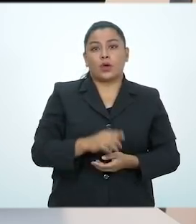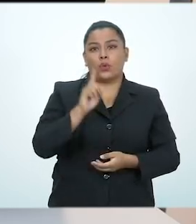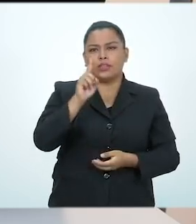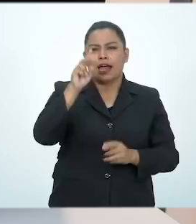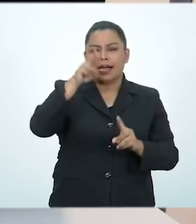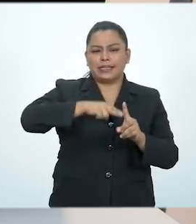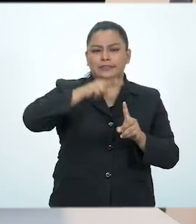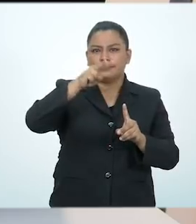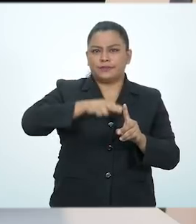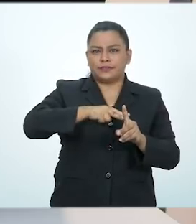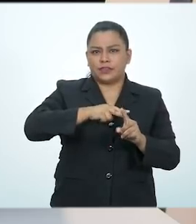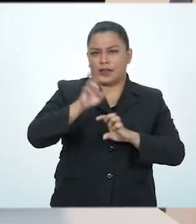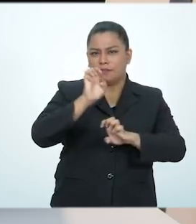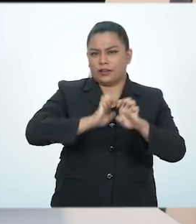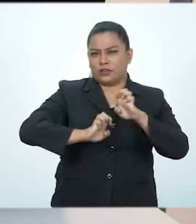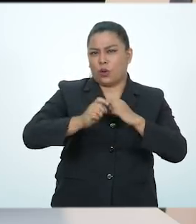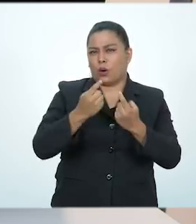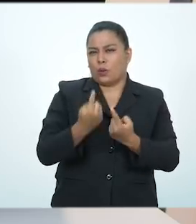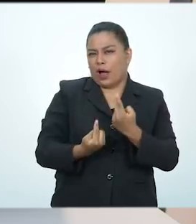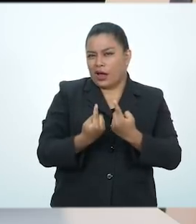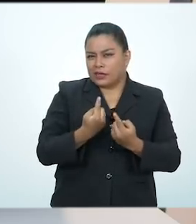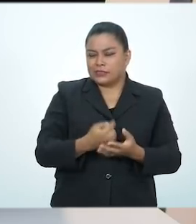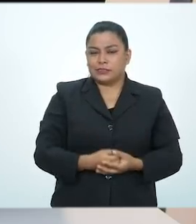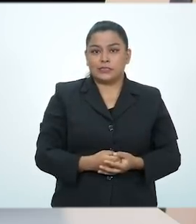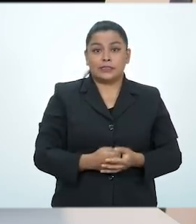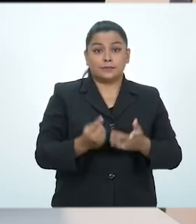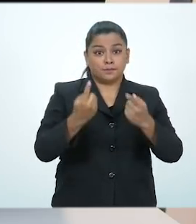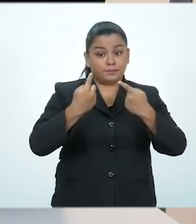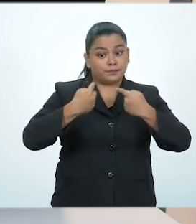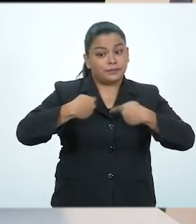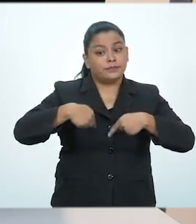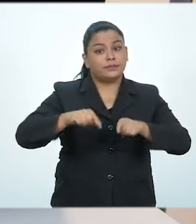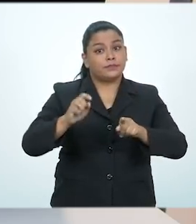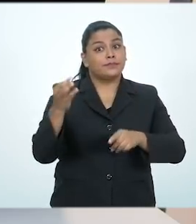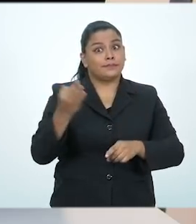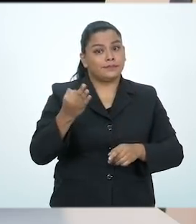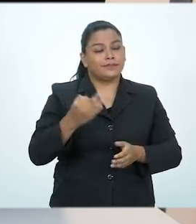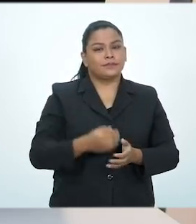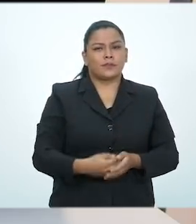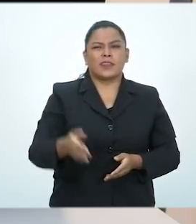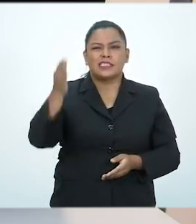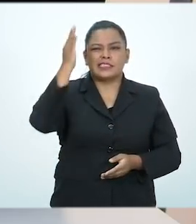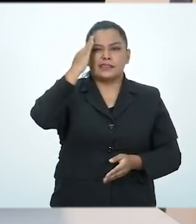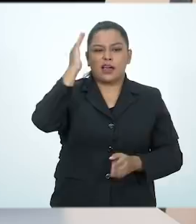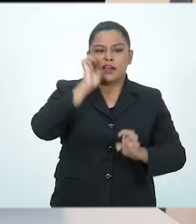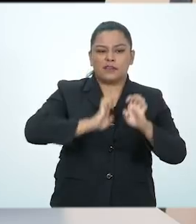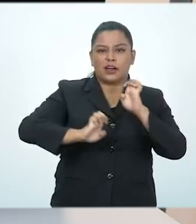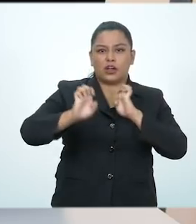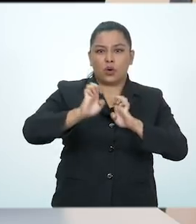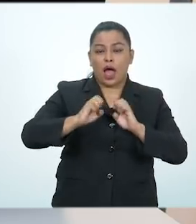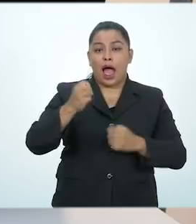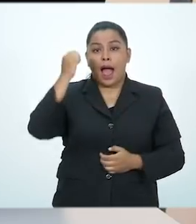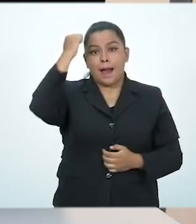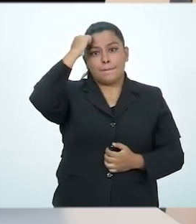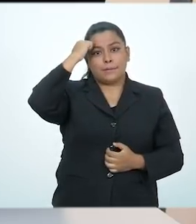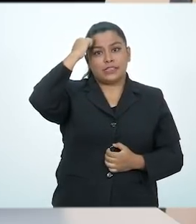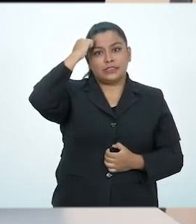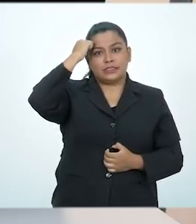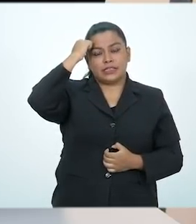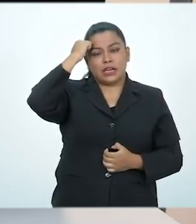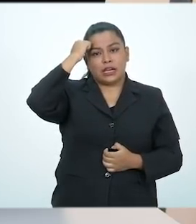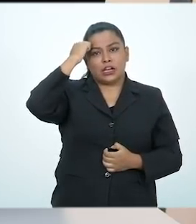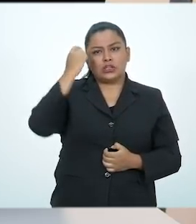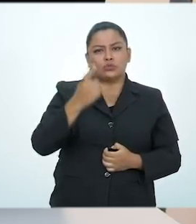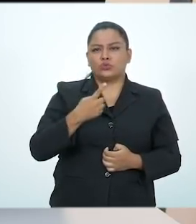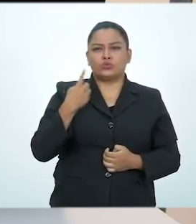Una de las características de la evaluación es que debe ser continua. Por ello, sabemos que la evaluación de los aprendizajes no